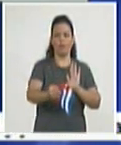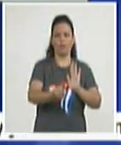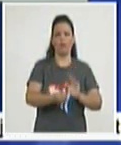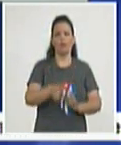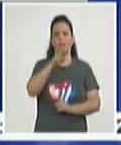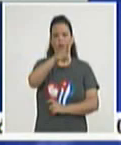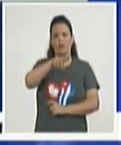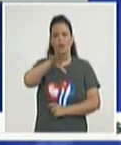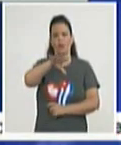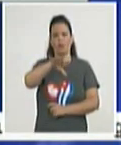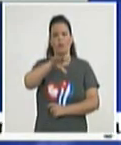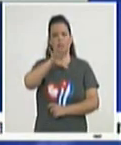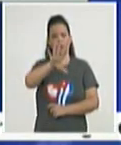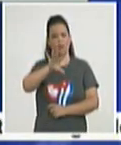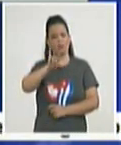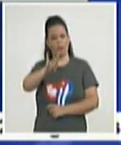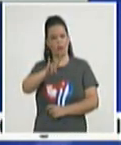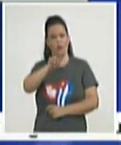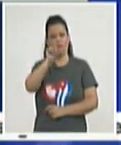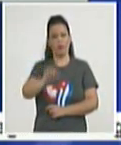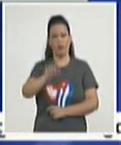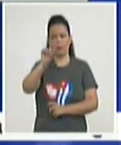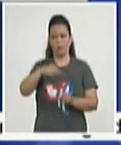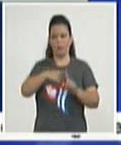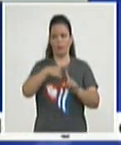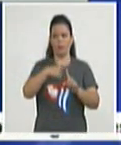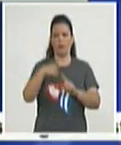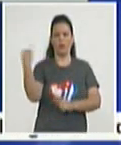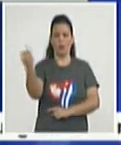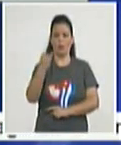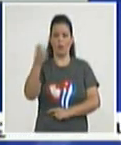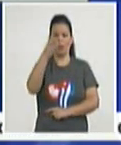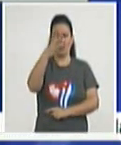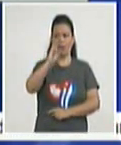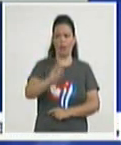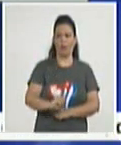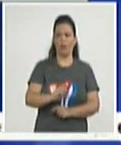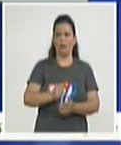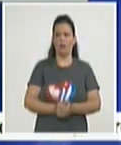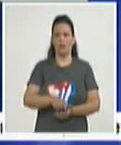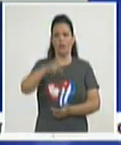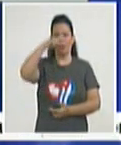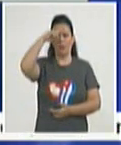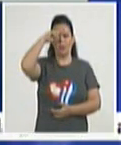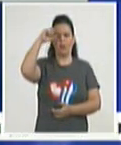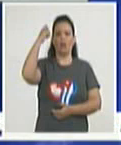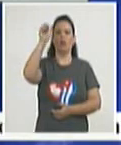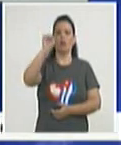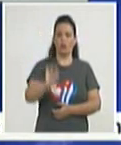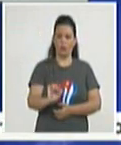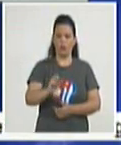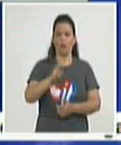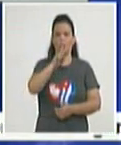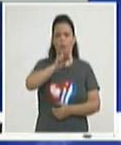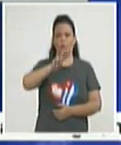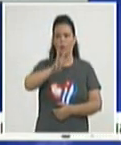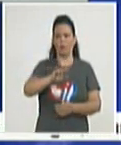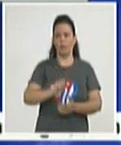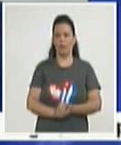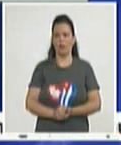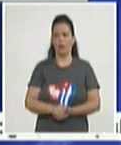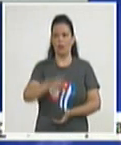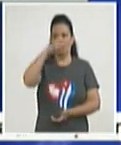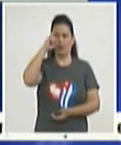159 casos positivos, Imías 30, San Antonio del Sur 23, El Salvador 20,